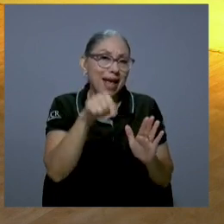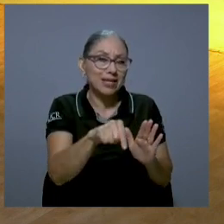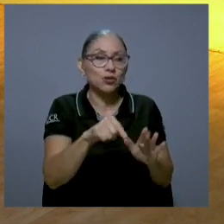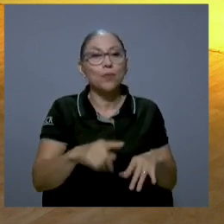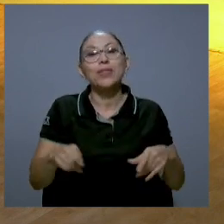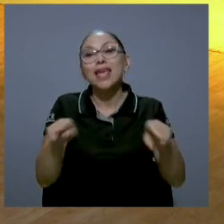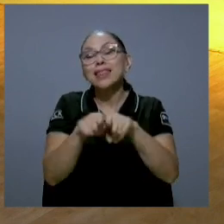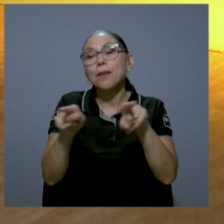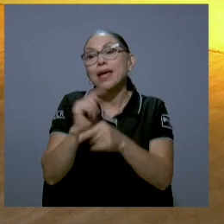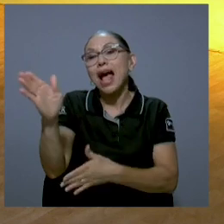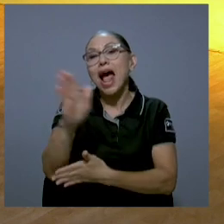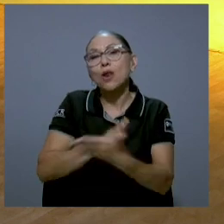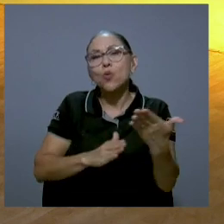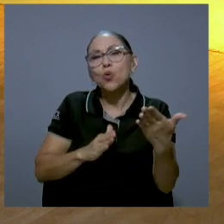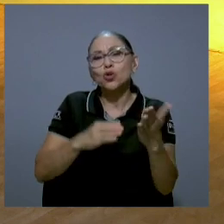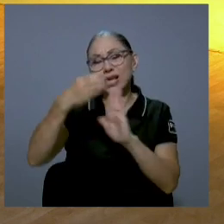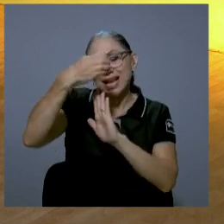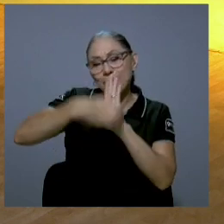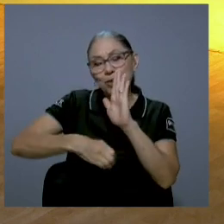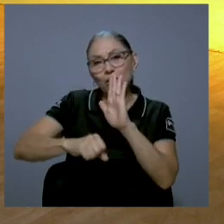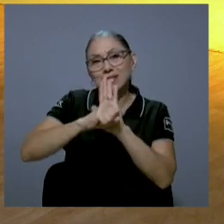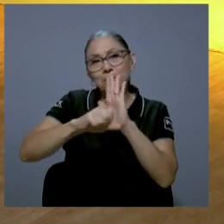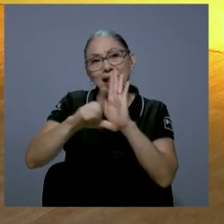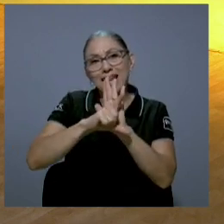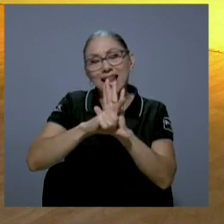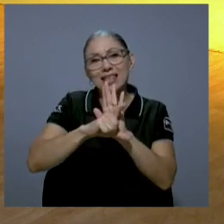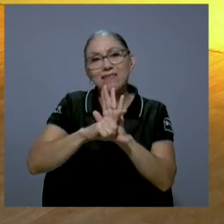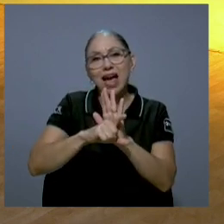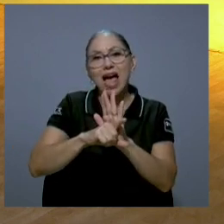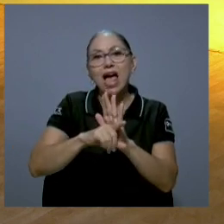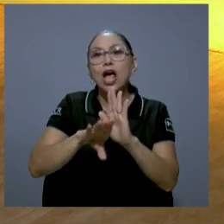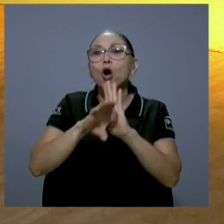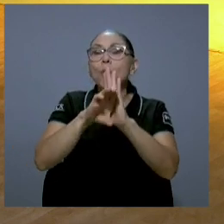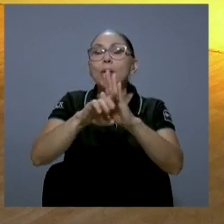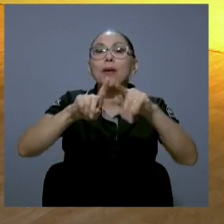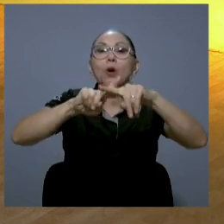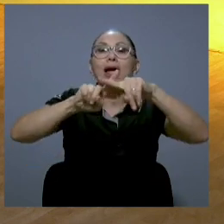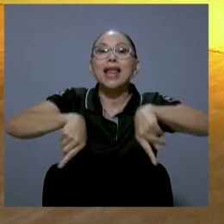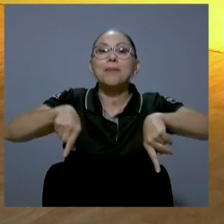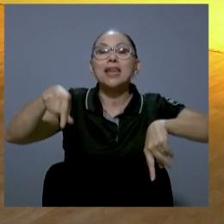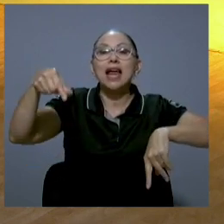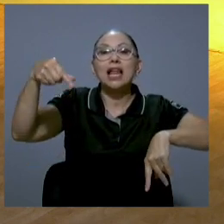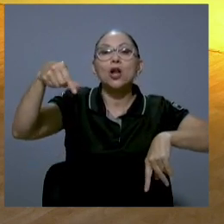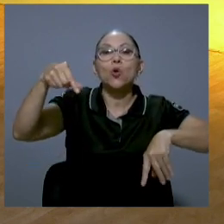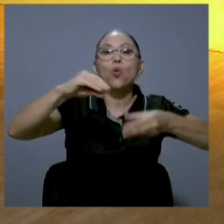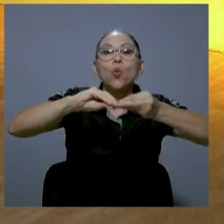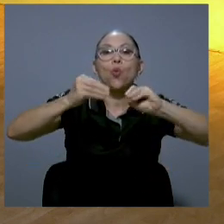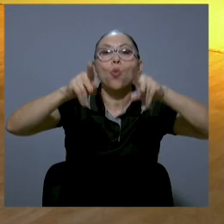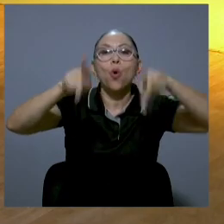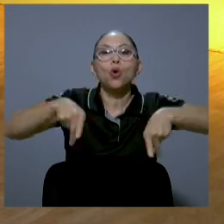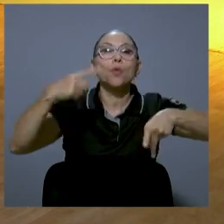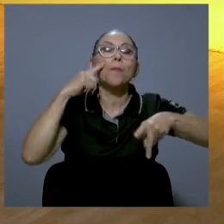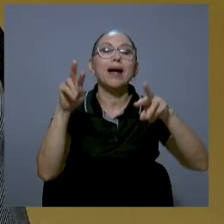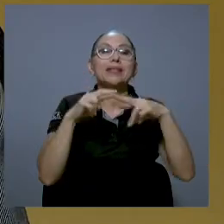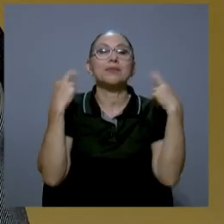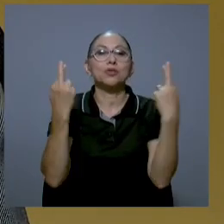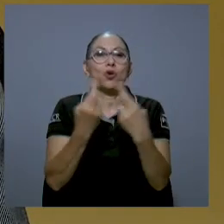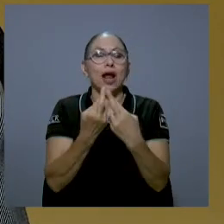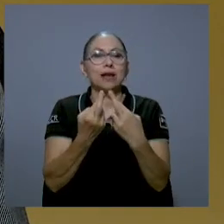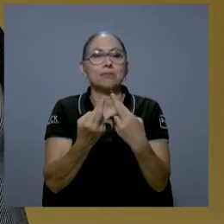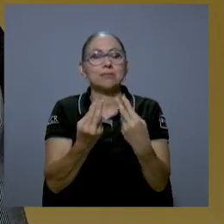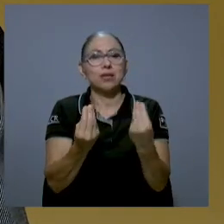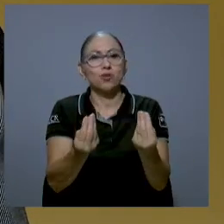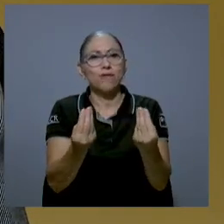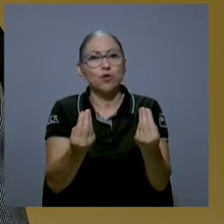el capítulo de la Asamblea Legislativa, como eliminar el quórum para efectos de sesionar, que es un absurdo. En todos